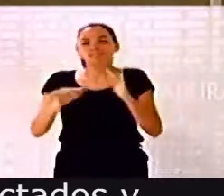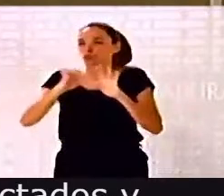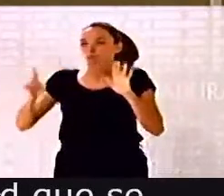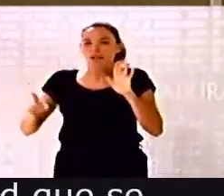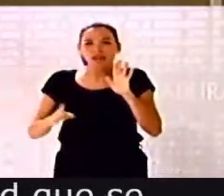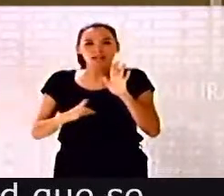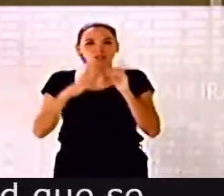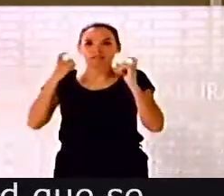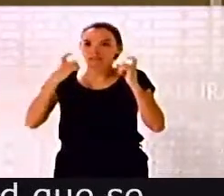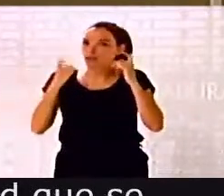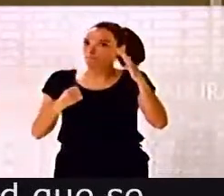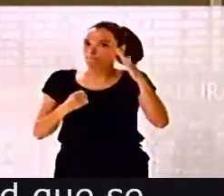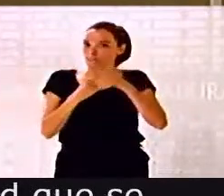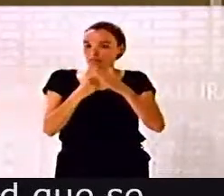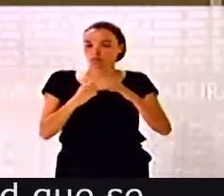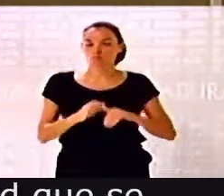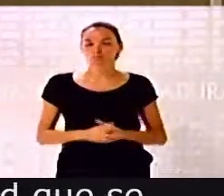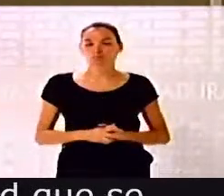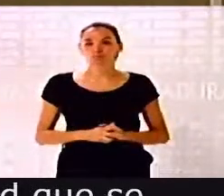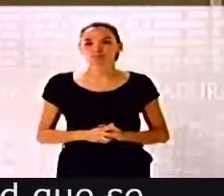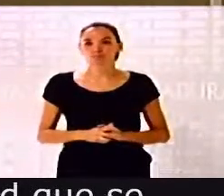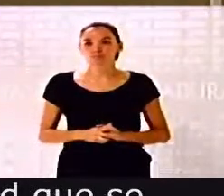posible.